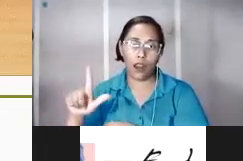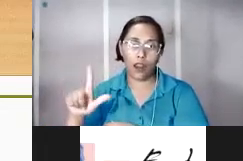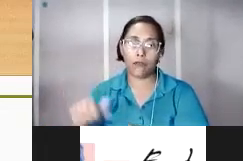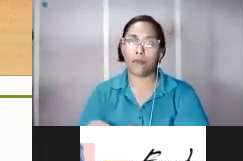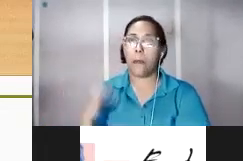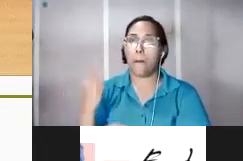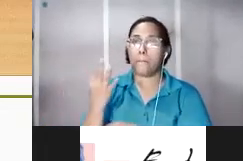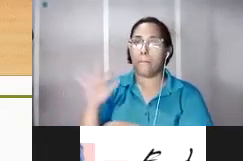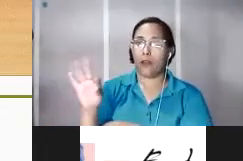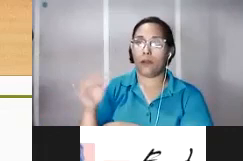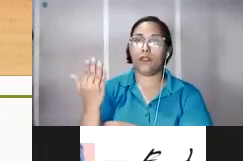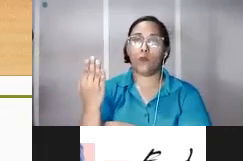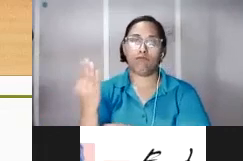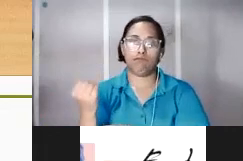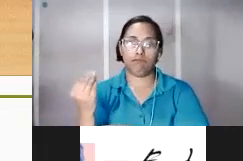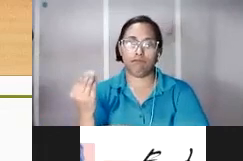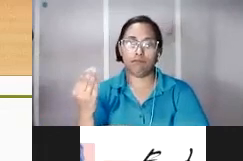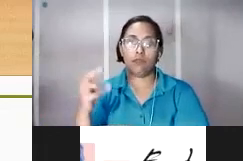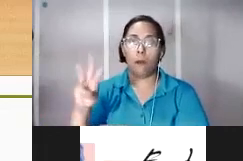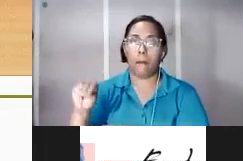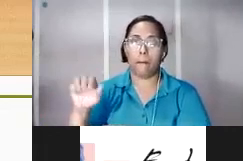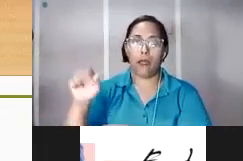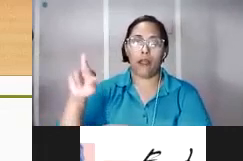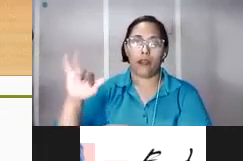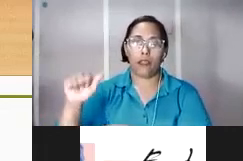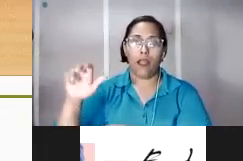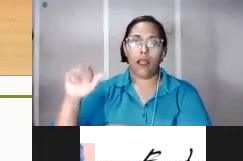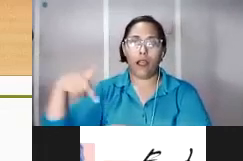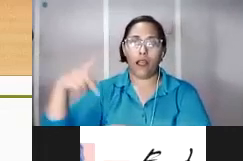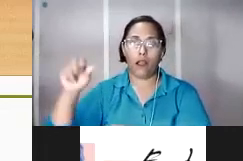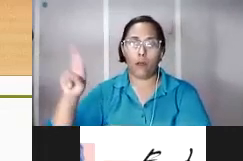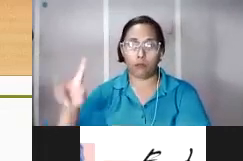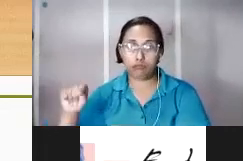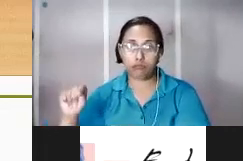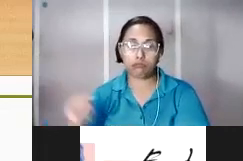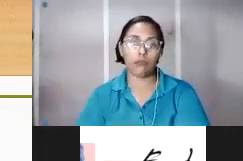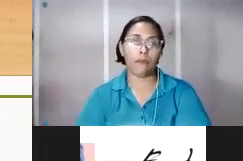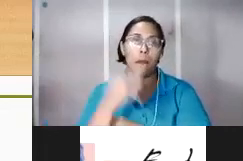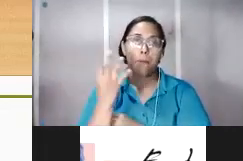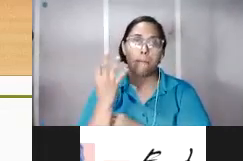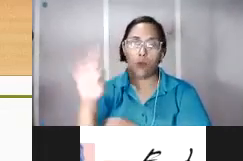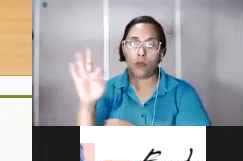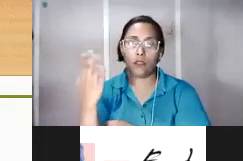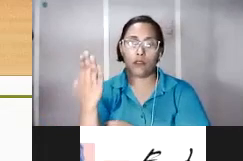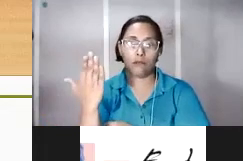a María A. Font, en el 1915